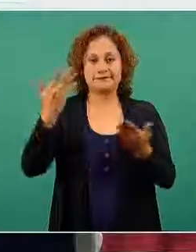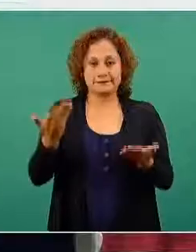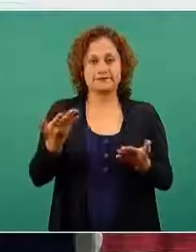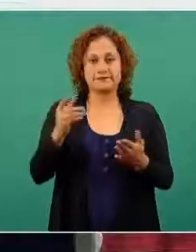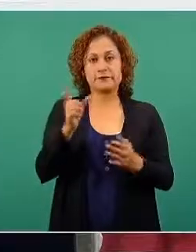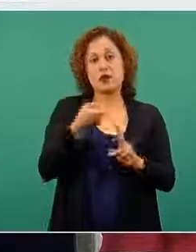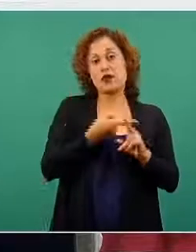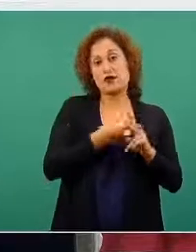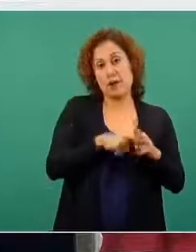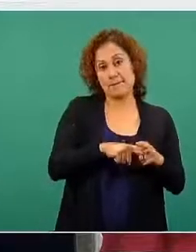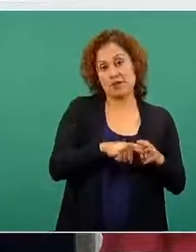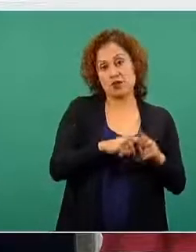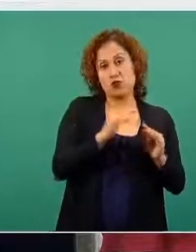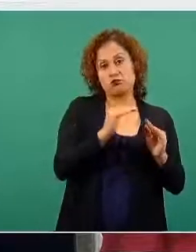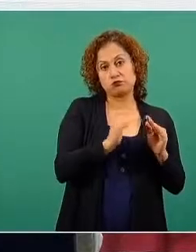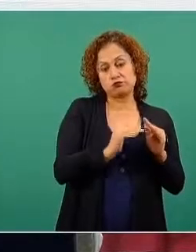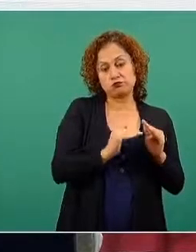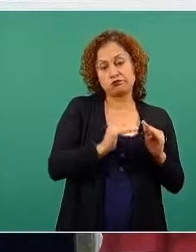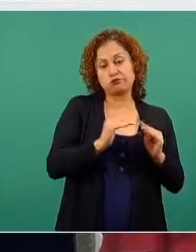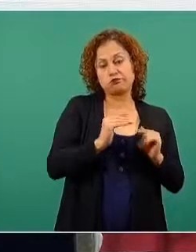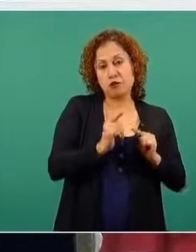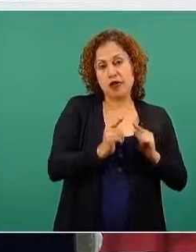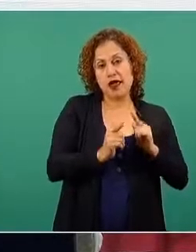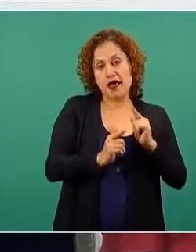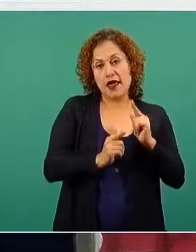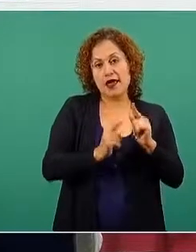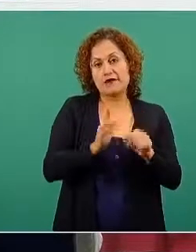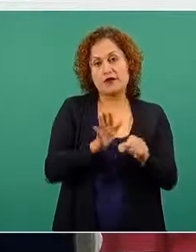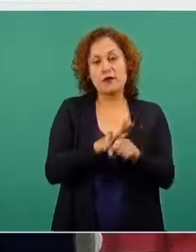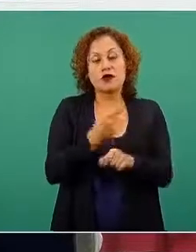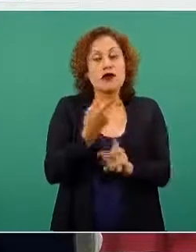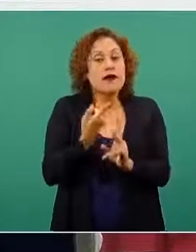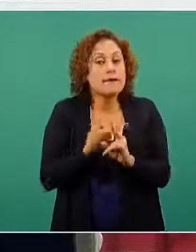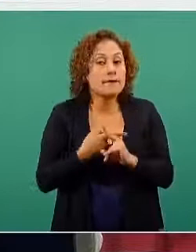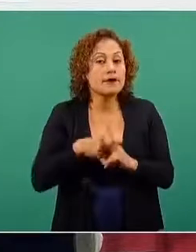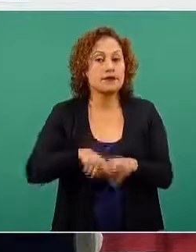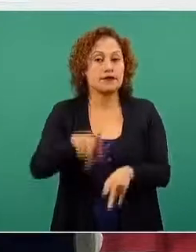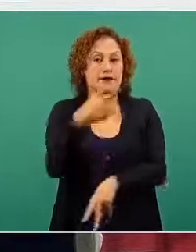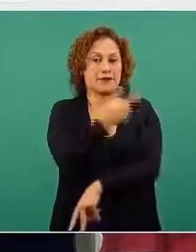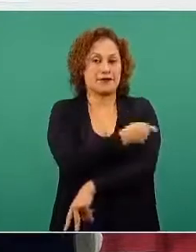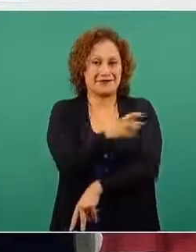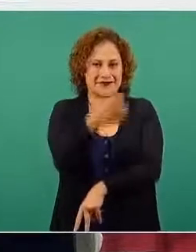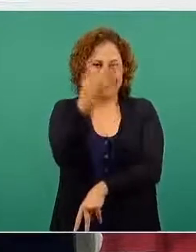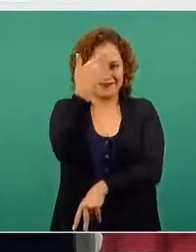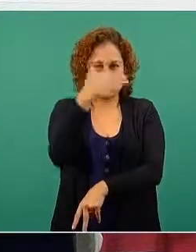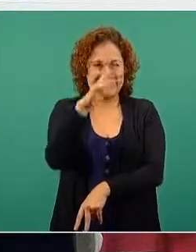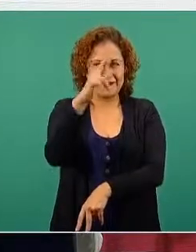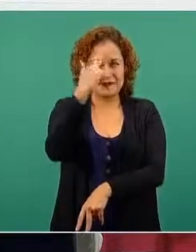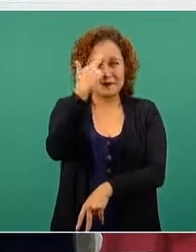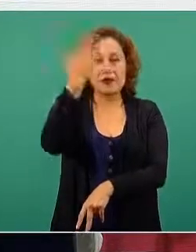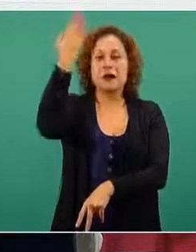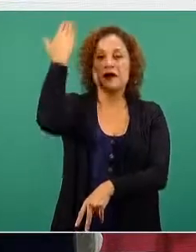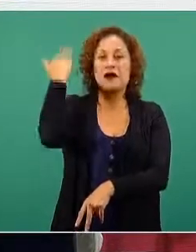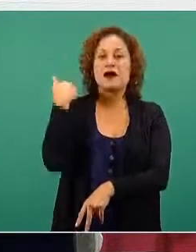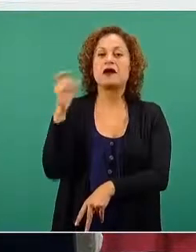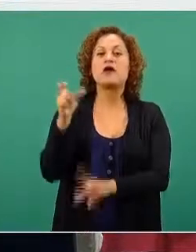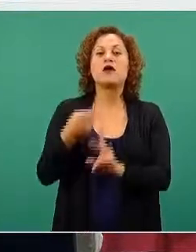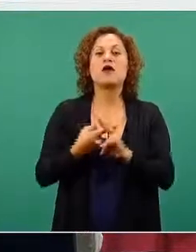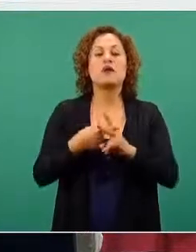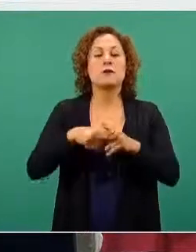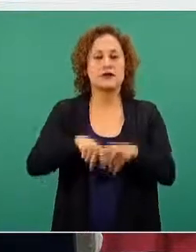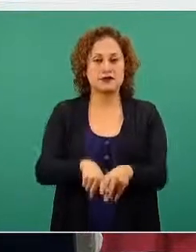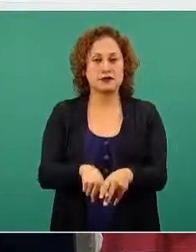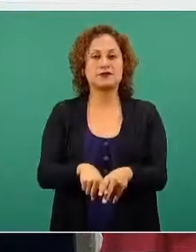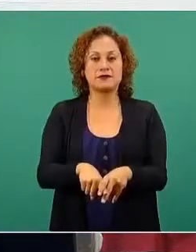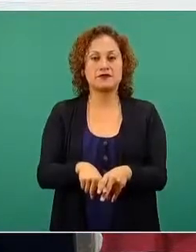baja velocidad porque fue el periodo de calibración. Recordarán cuando anunciamos el inicio del periodo de